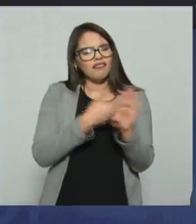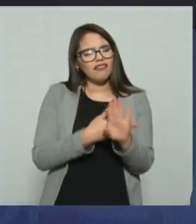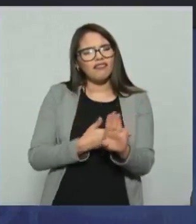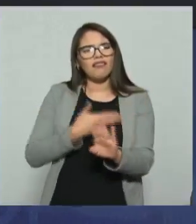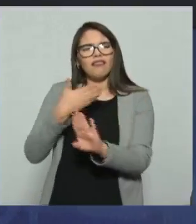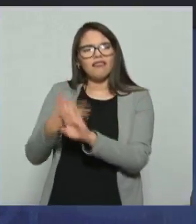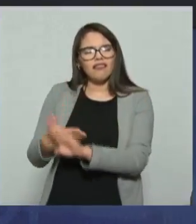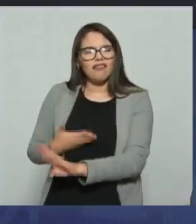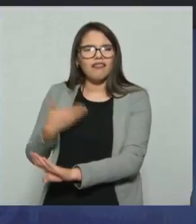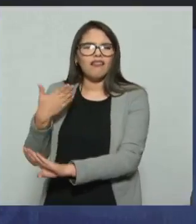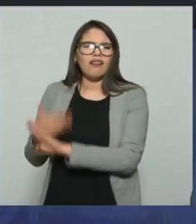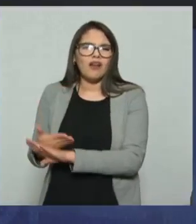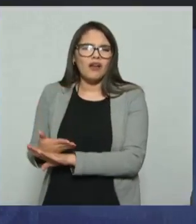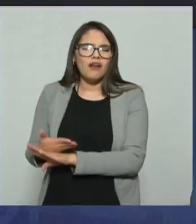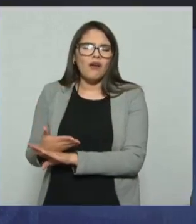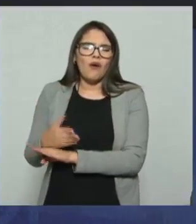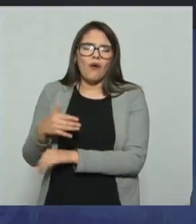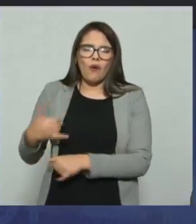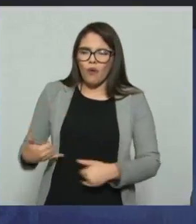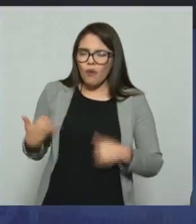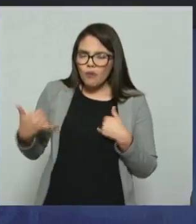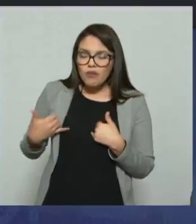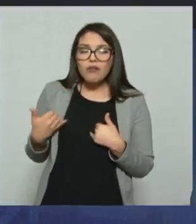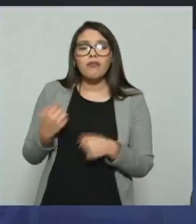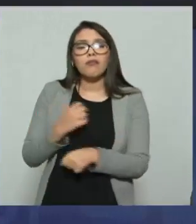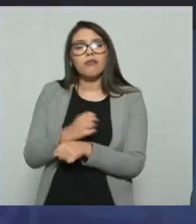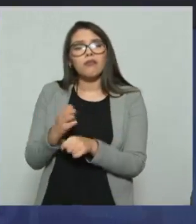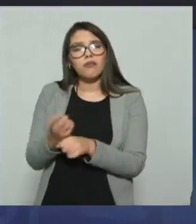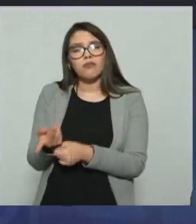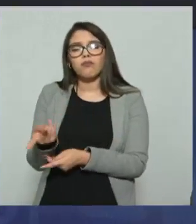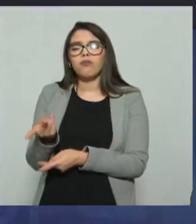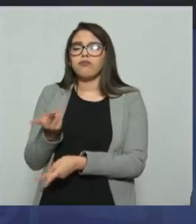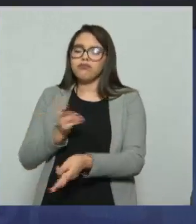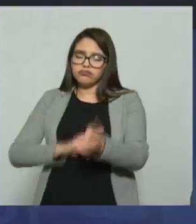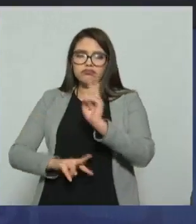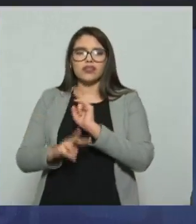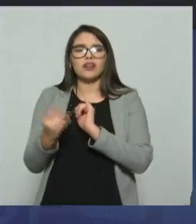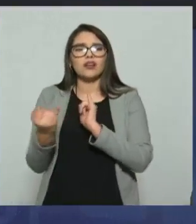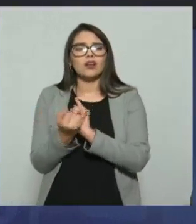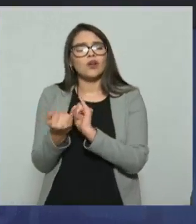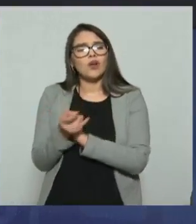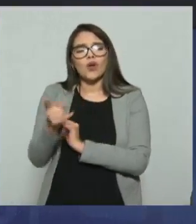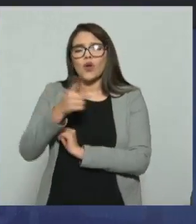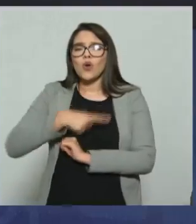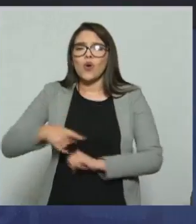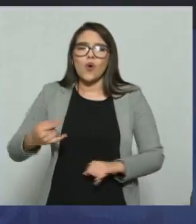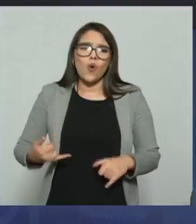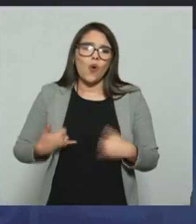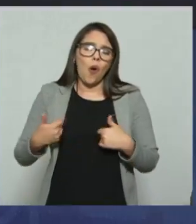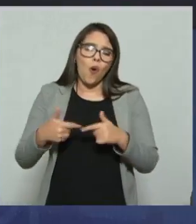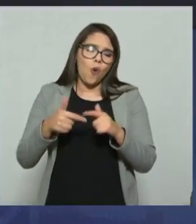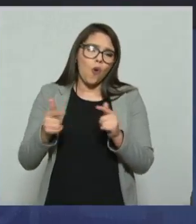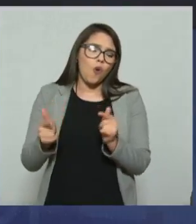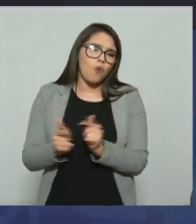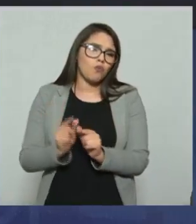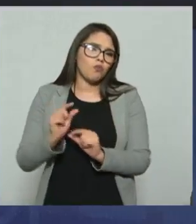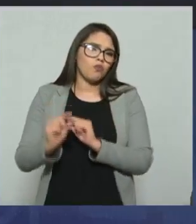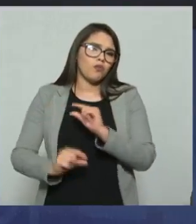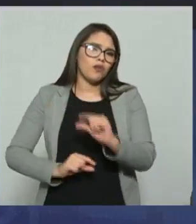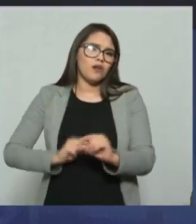jóvenes, también se vuelve la parte de la población que sus